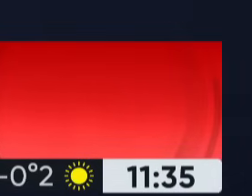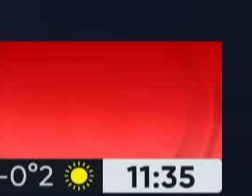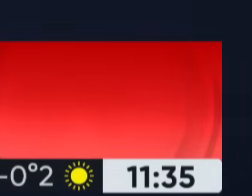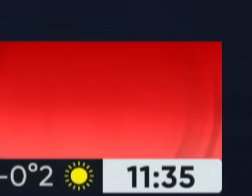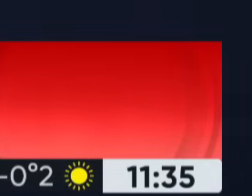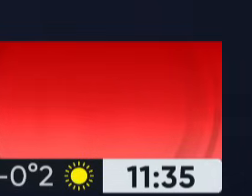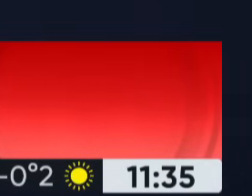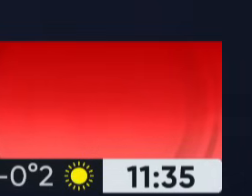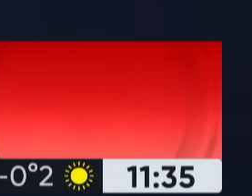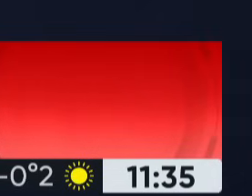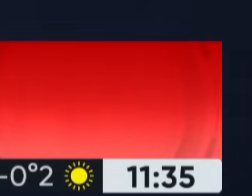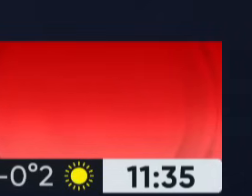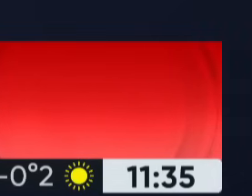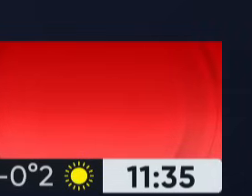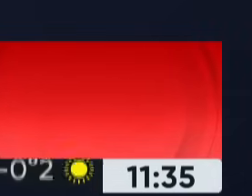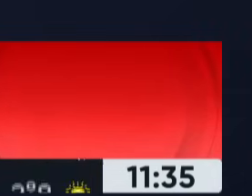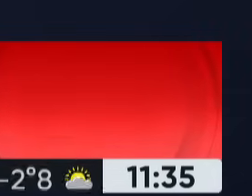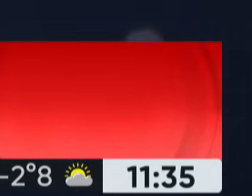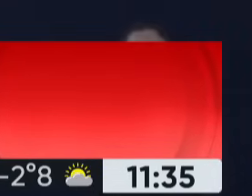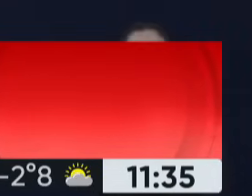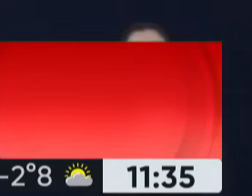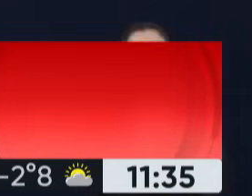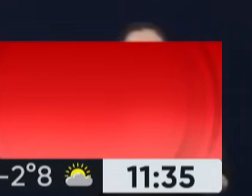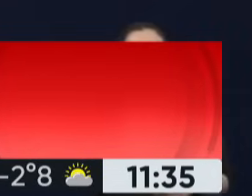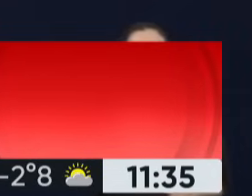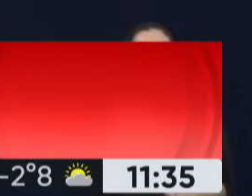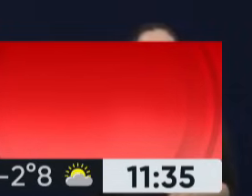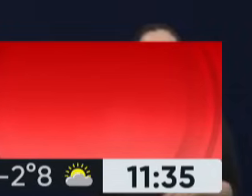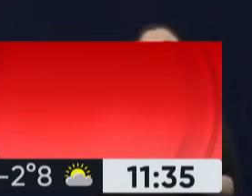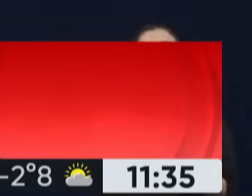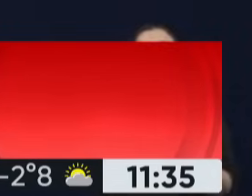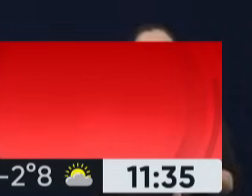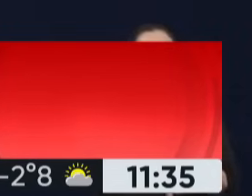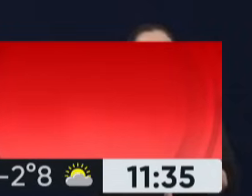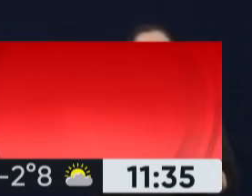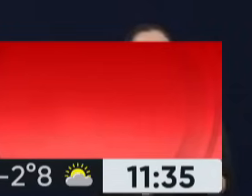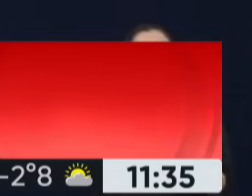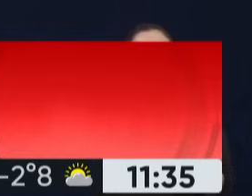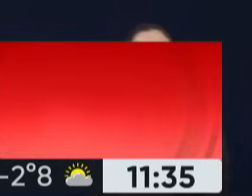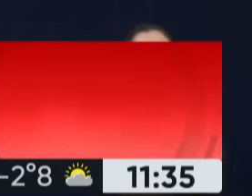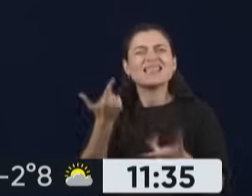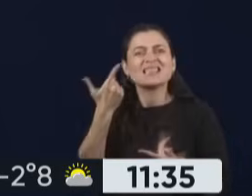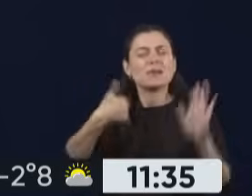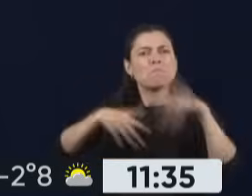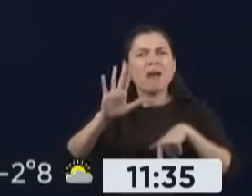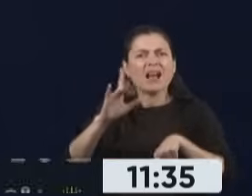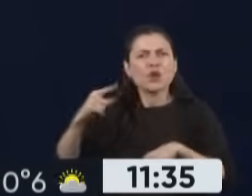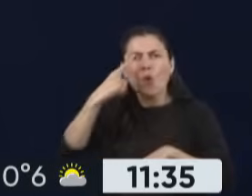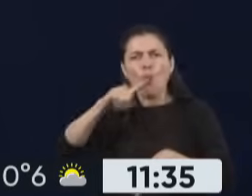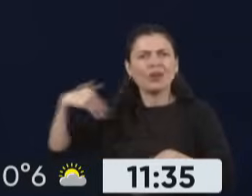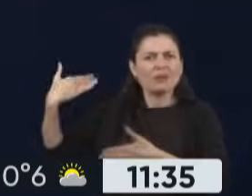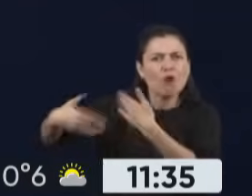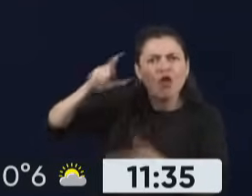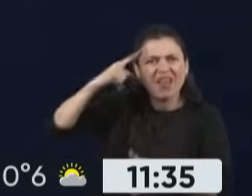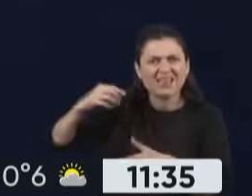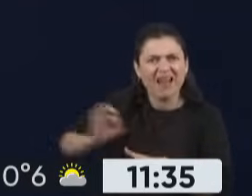Ahora sí, buen día a todos. La Argentina es uno de los países que más se empobreció en las últimas